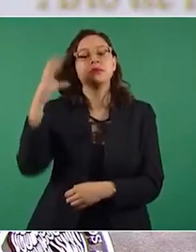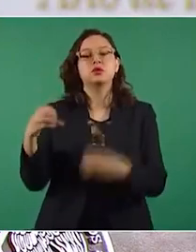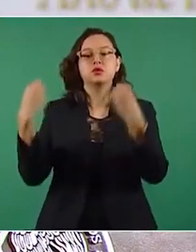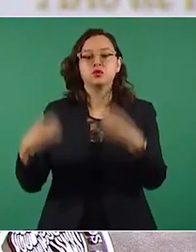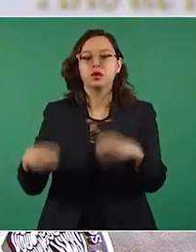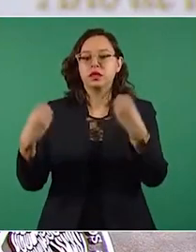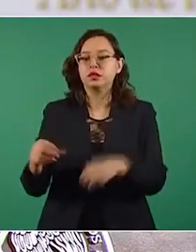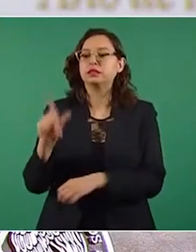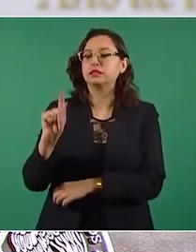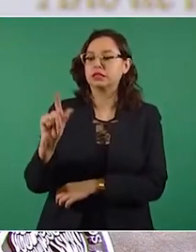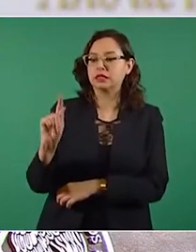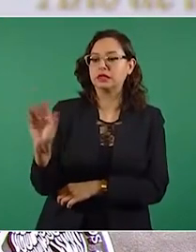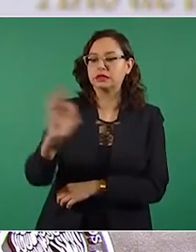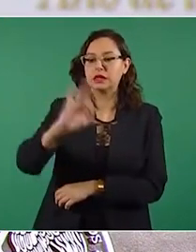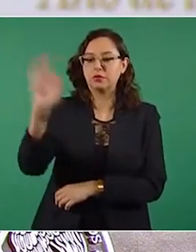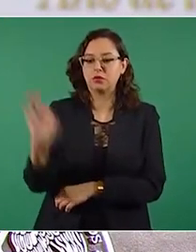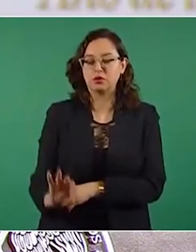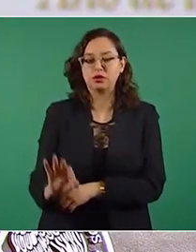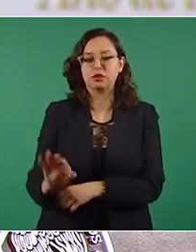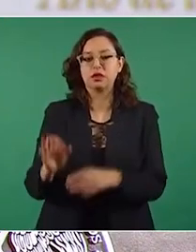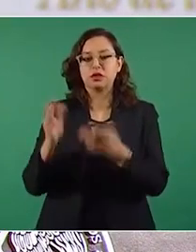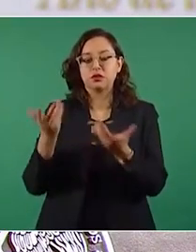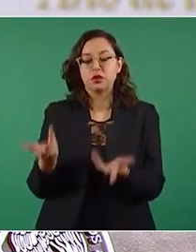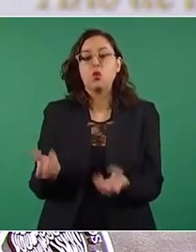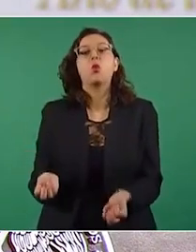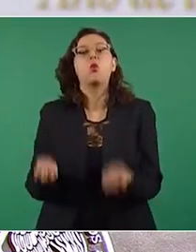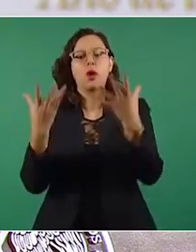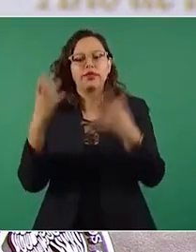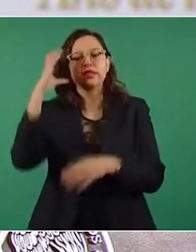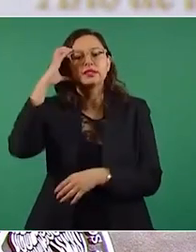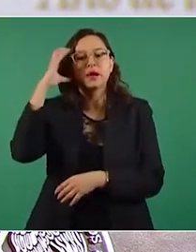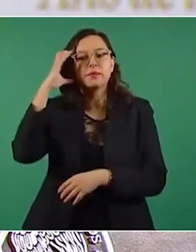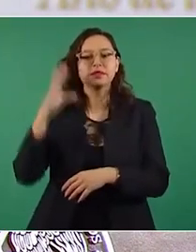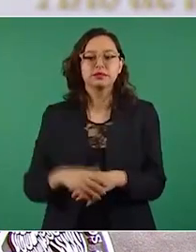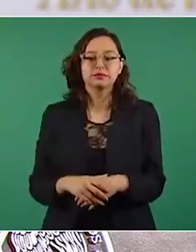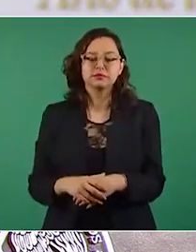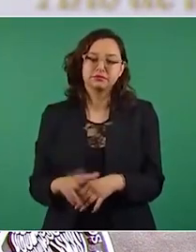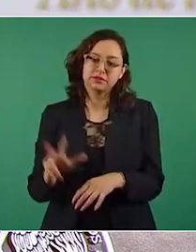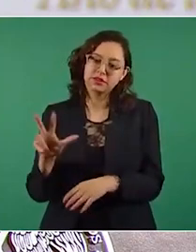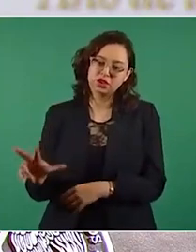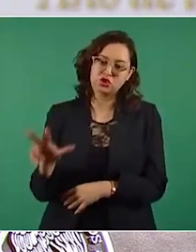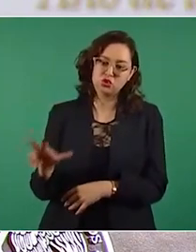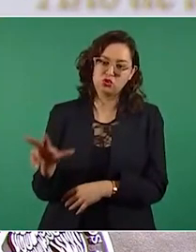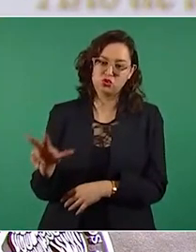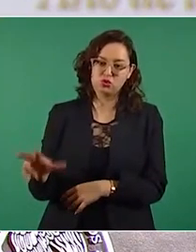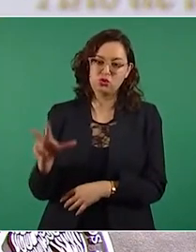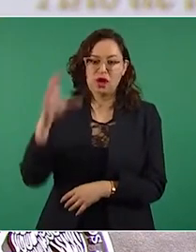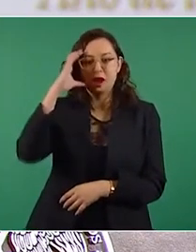ocupadas solamente de COVID, que eran 18 de 26 camas.